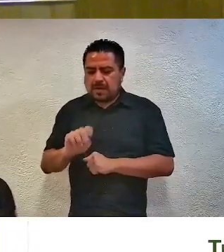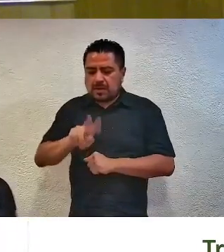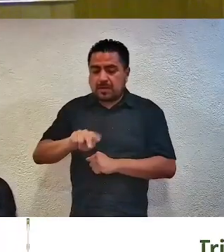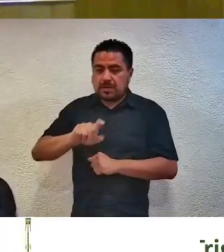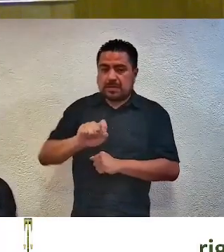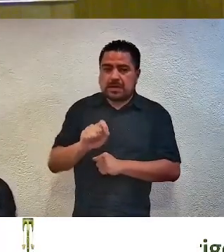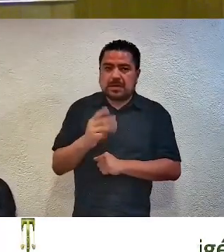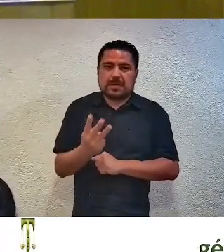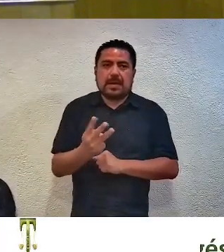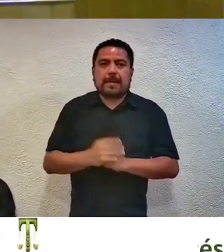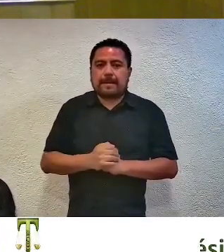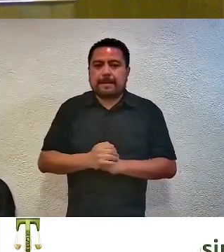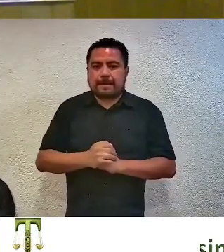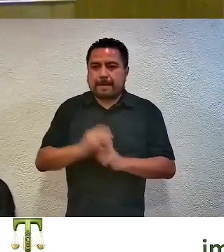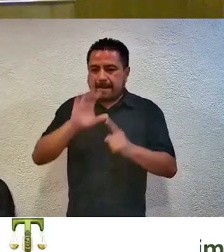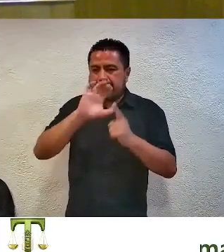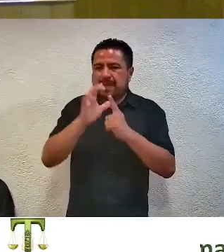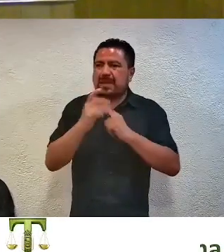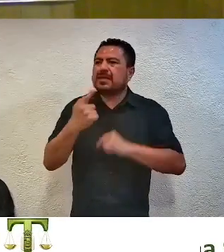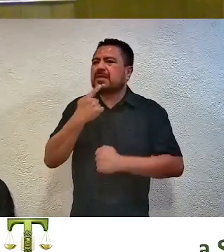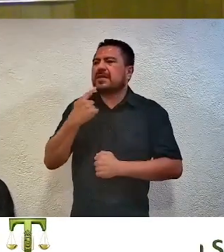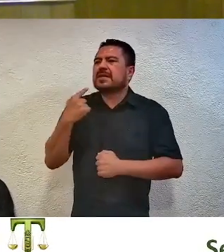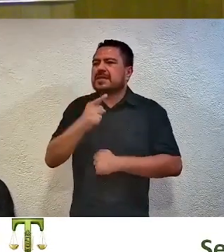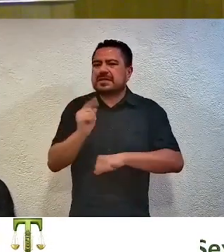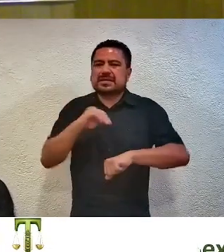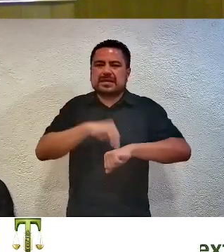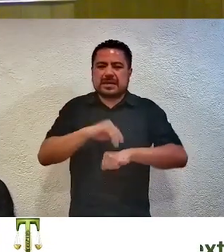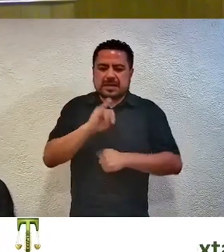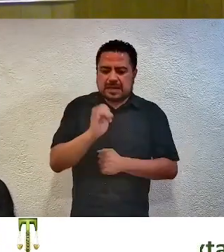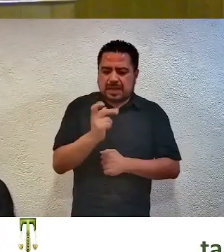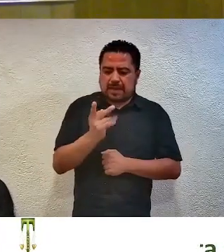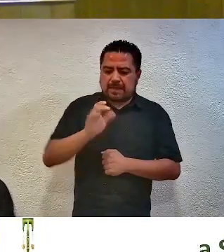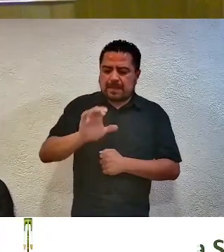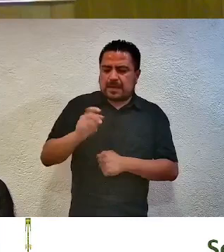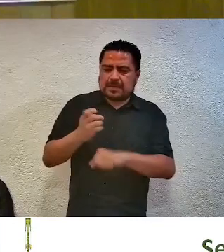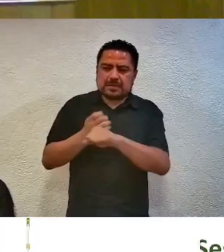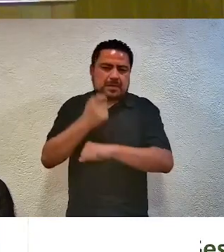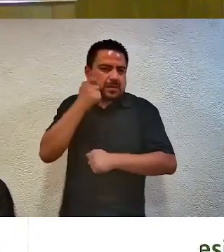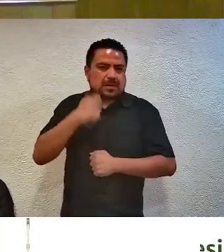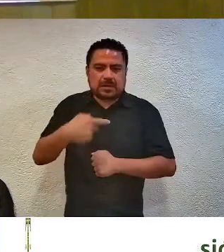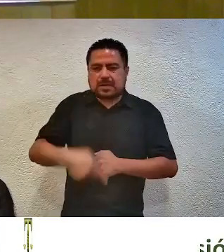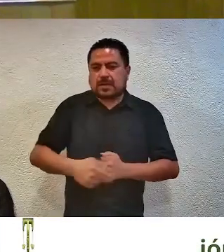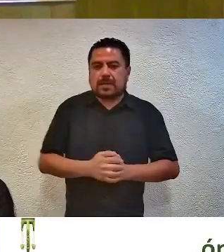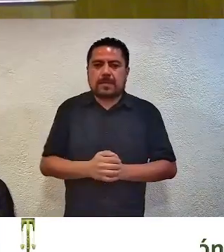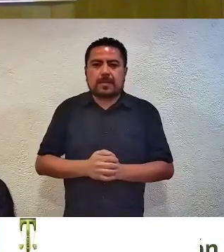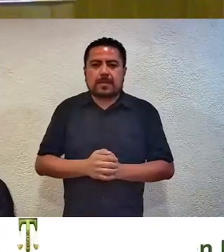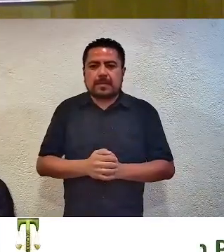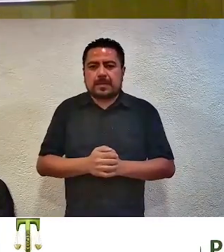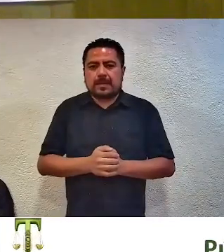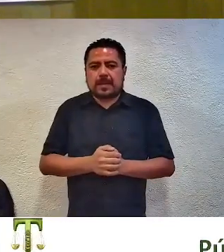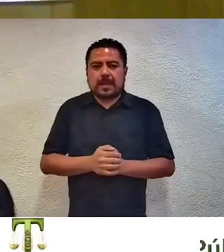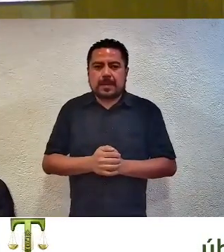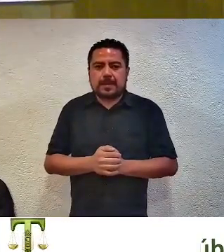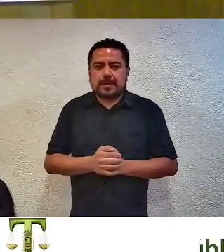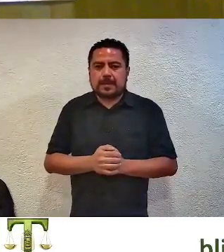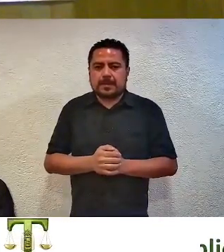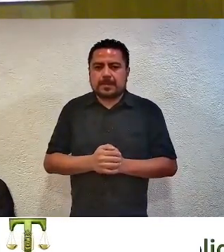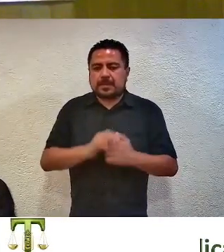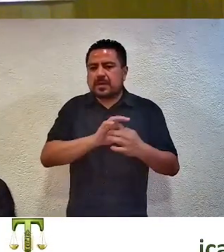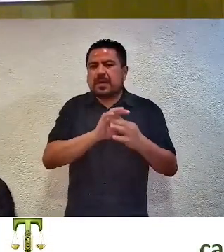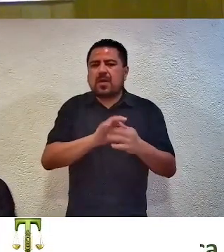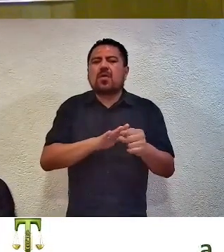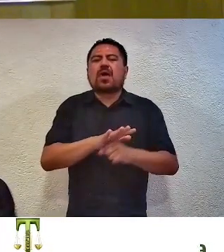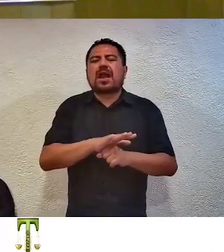29-09-2023, que emite la Comisión de Quejas y Denuncias del Instituto Electoral y de Participación Ciudadana del Estado de Guerrero, relativo a la